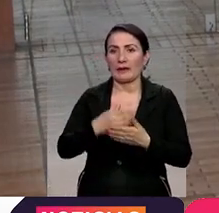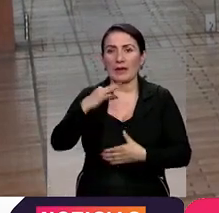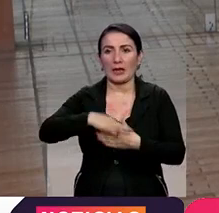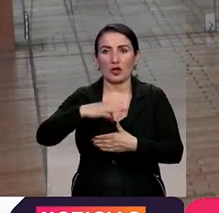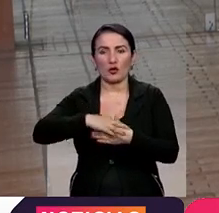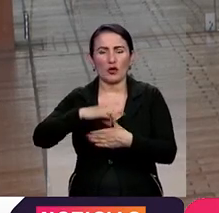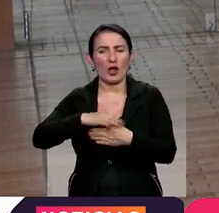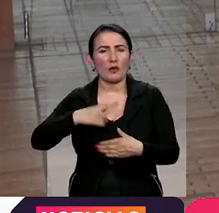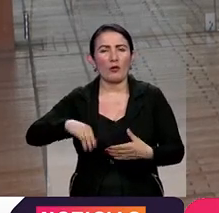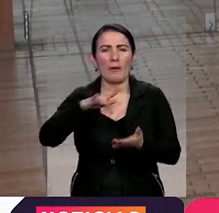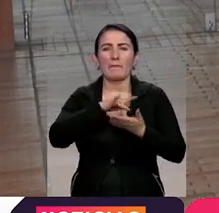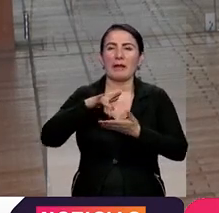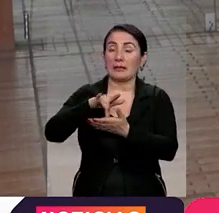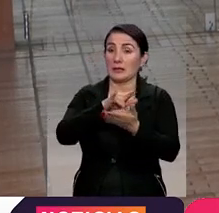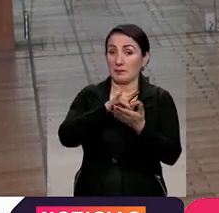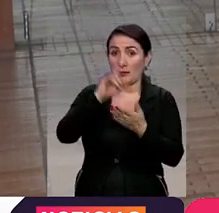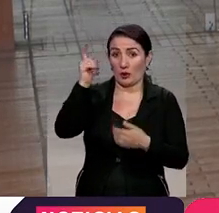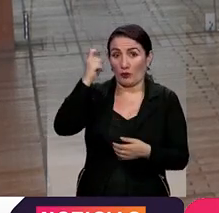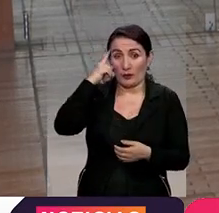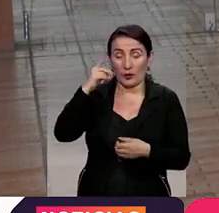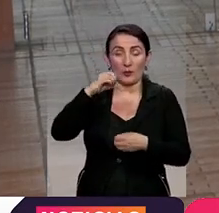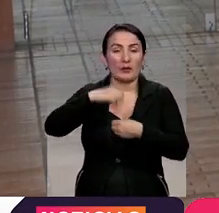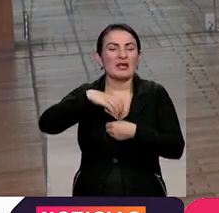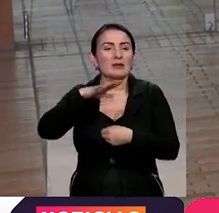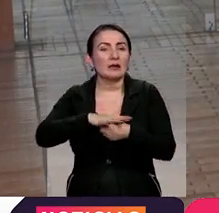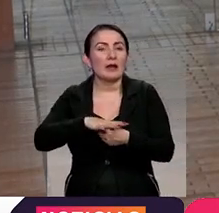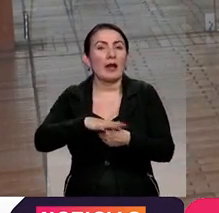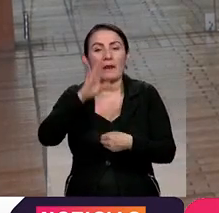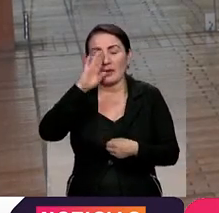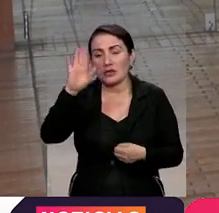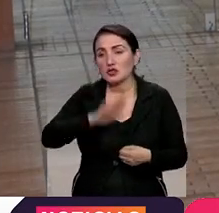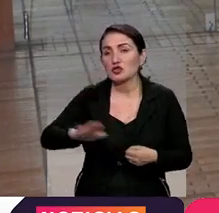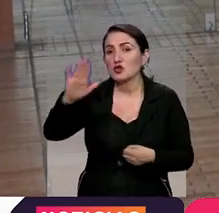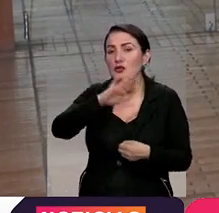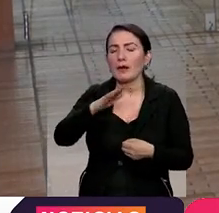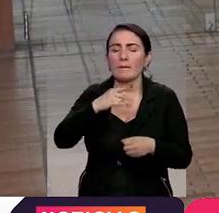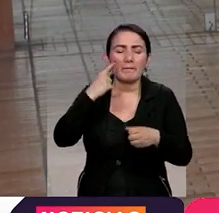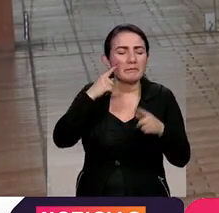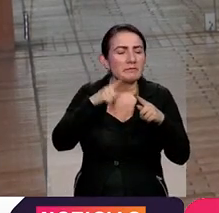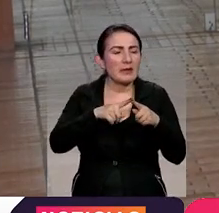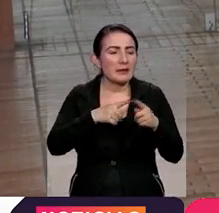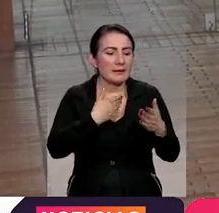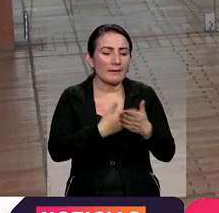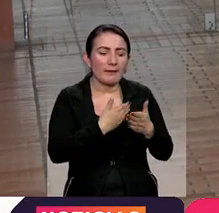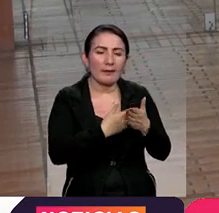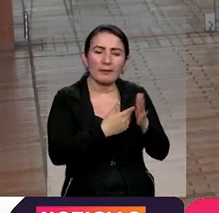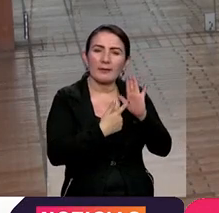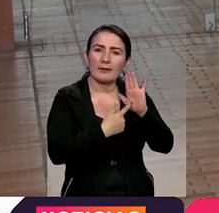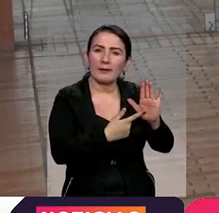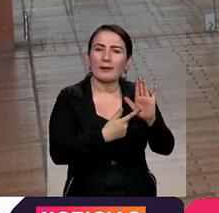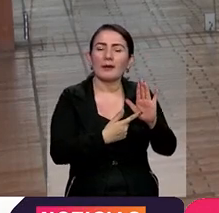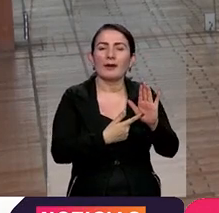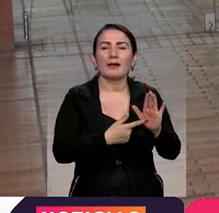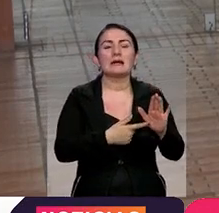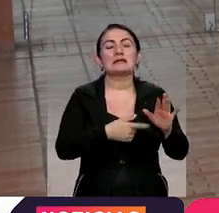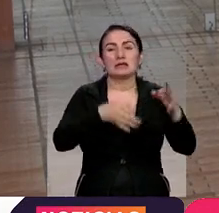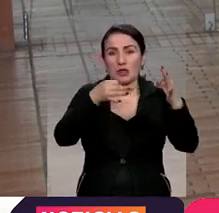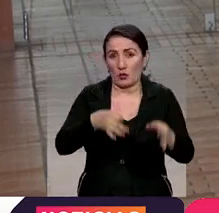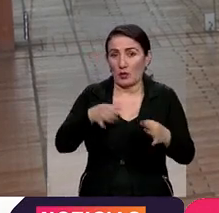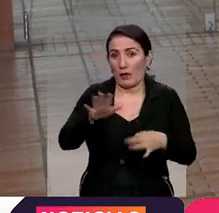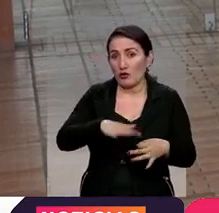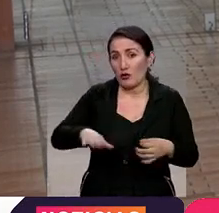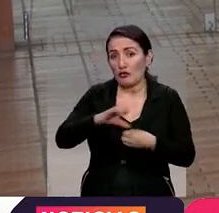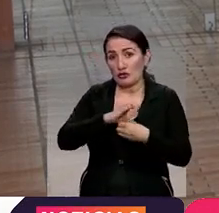Electorales, donde participa no solamente el gobierno distrital, sino también el nacional. Lo que se está fijando es todas las garantías en materia de seguridad, tanto para